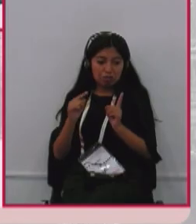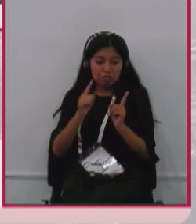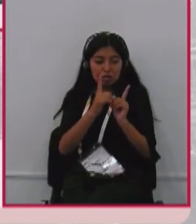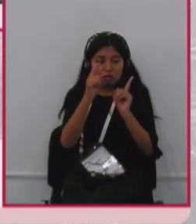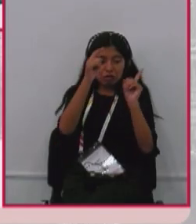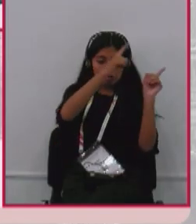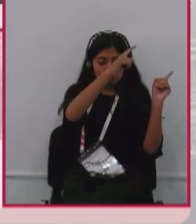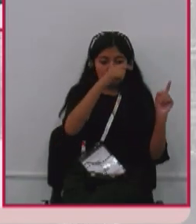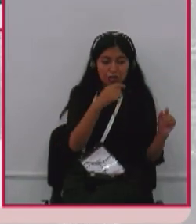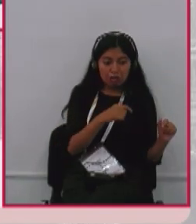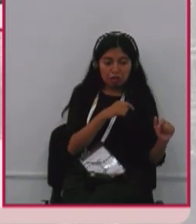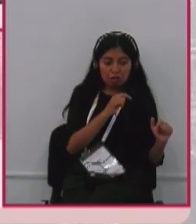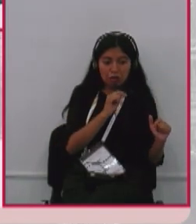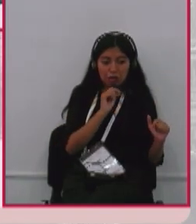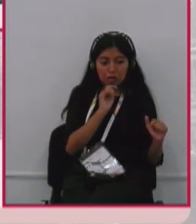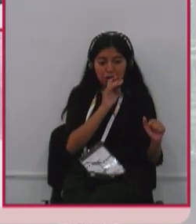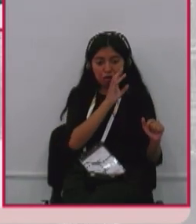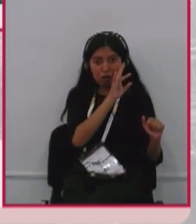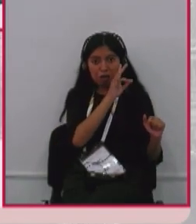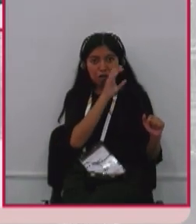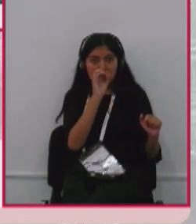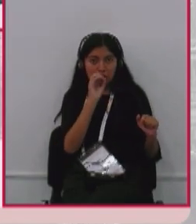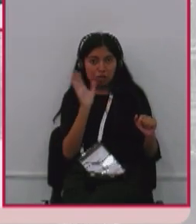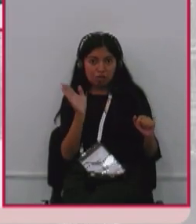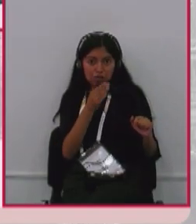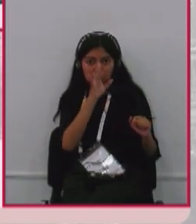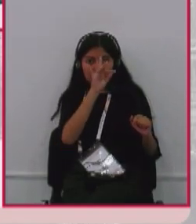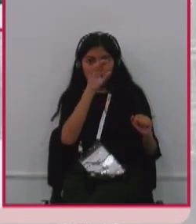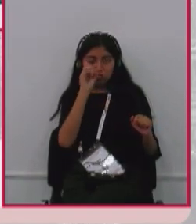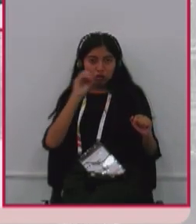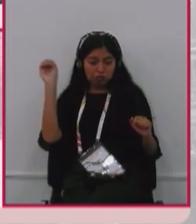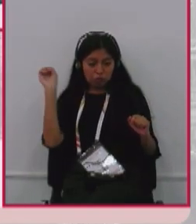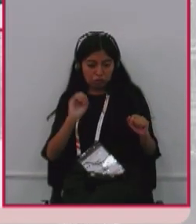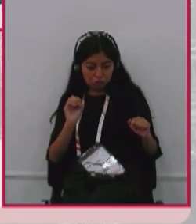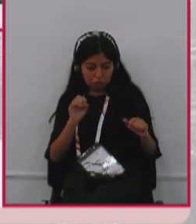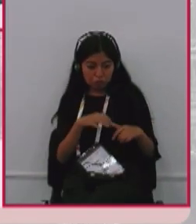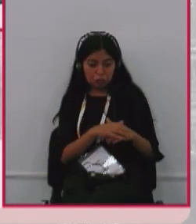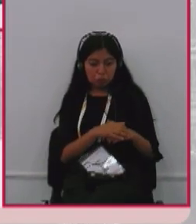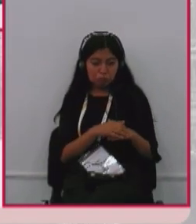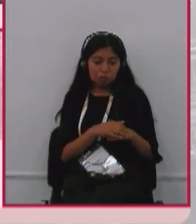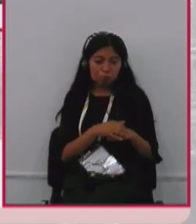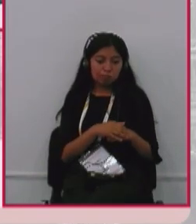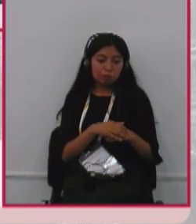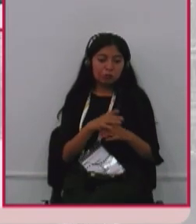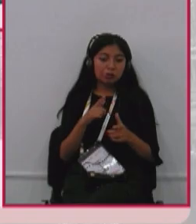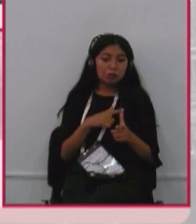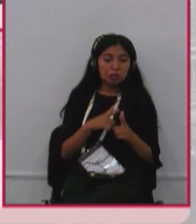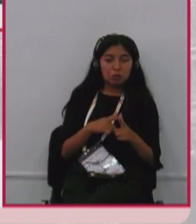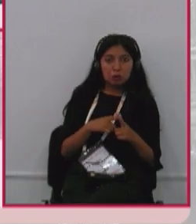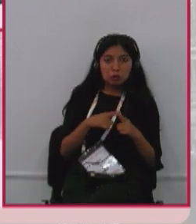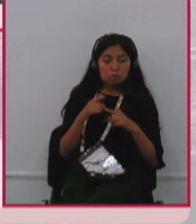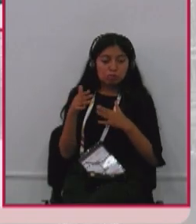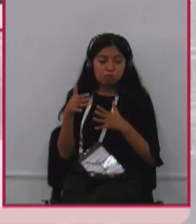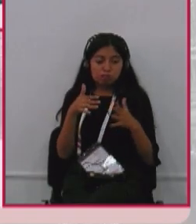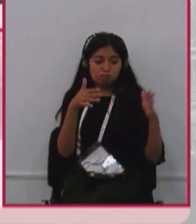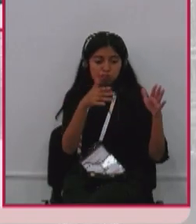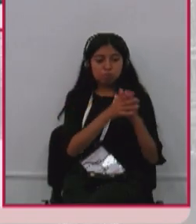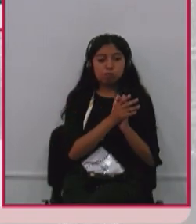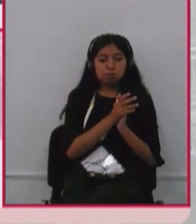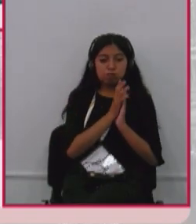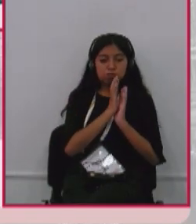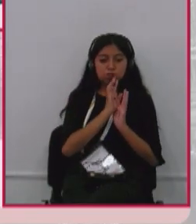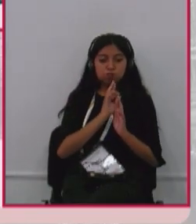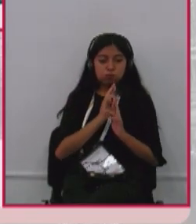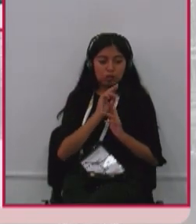que se podían lograr recuperaciones entre 70 y 80% en ley de concentrado final. Entonces después se hizo un pilotaje, que serían los resultados en los